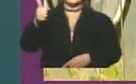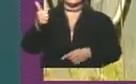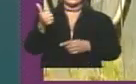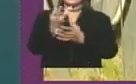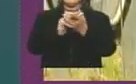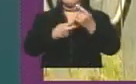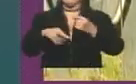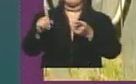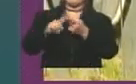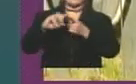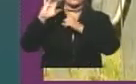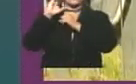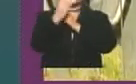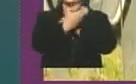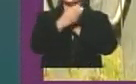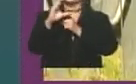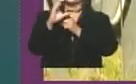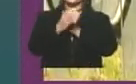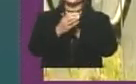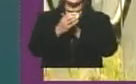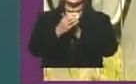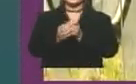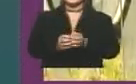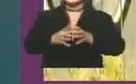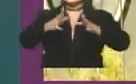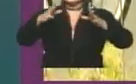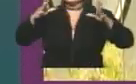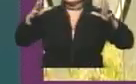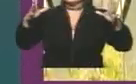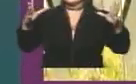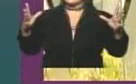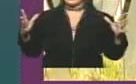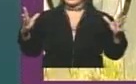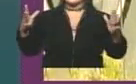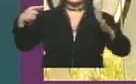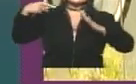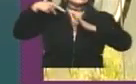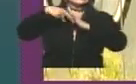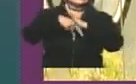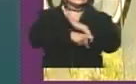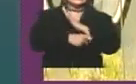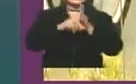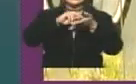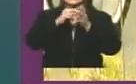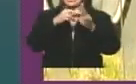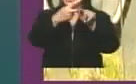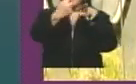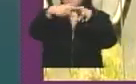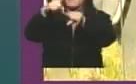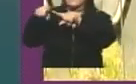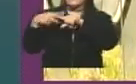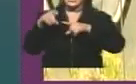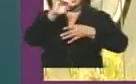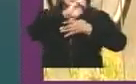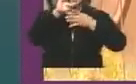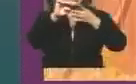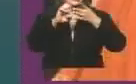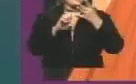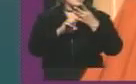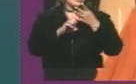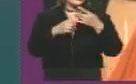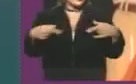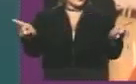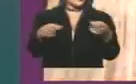pluricultural, tenemos una gran dimensión y diversidad de elementos culturales